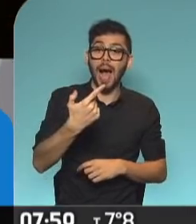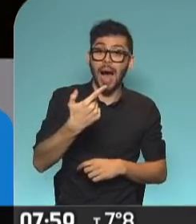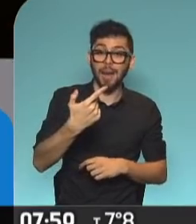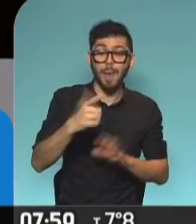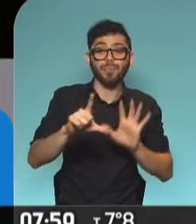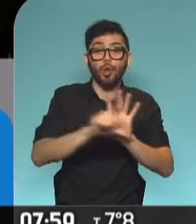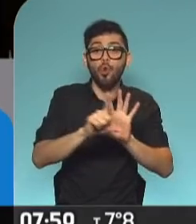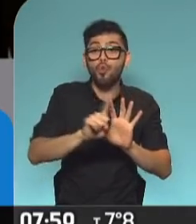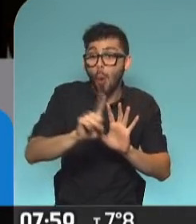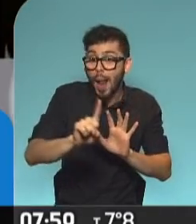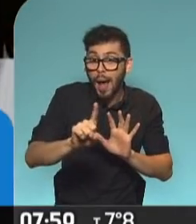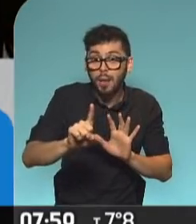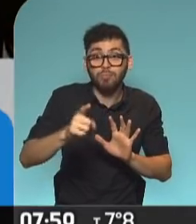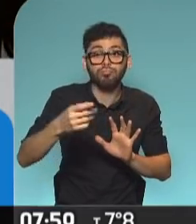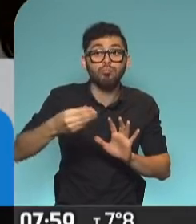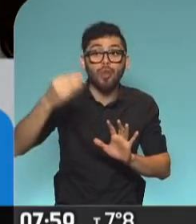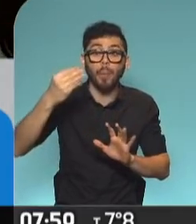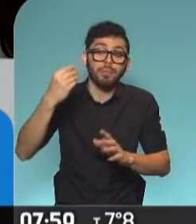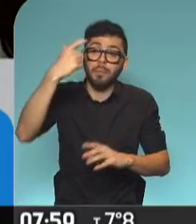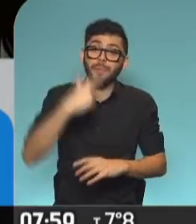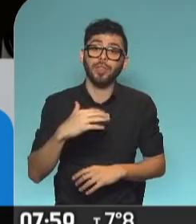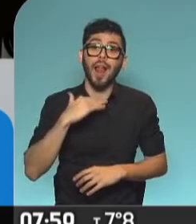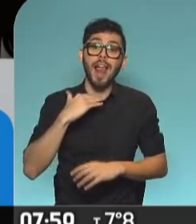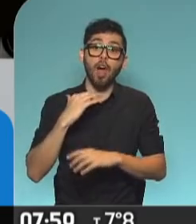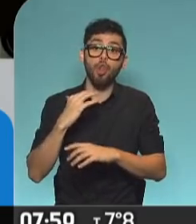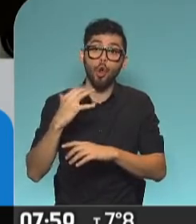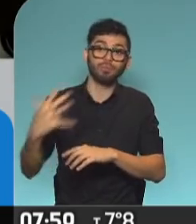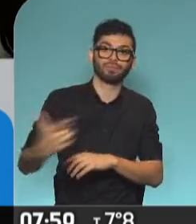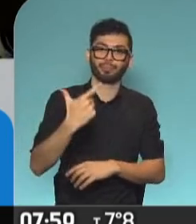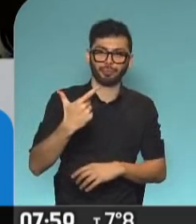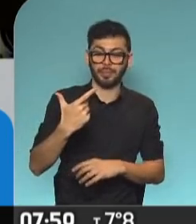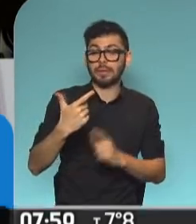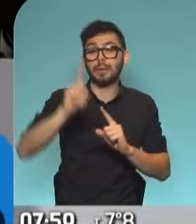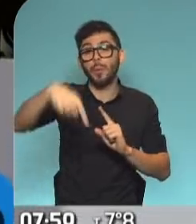forma irregular, terminan en manos de delincuentes con las consecuencias que ya todos conocemos.